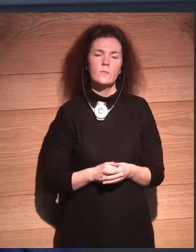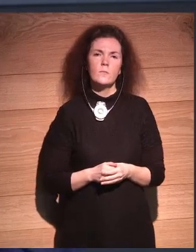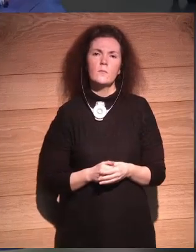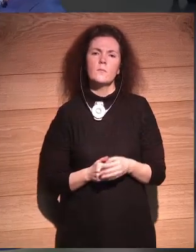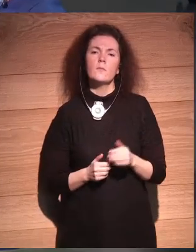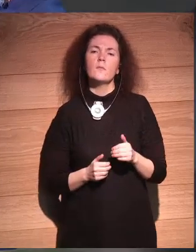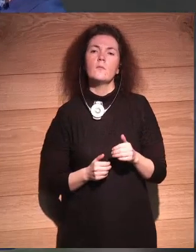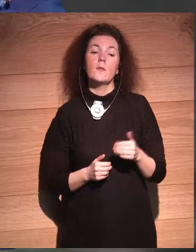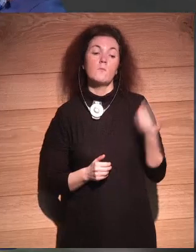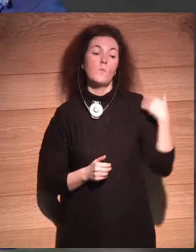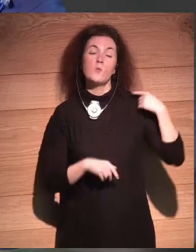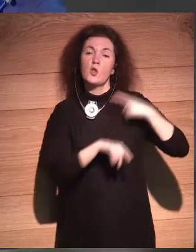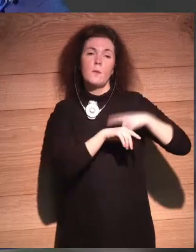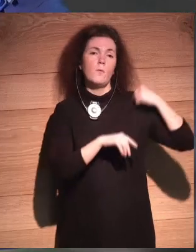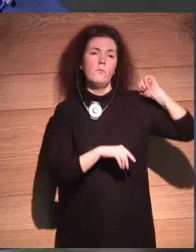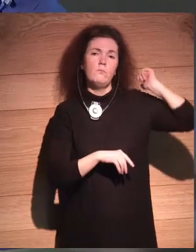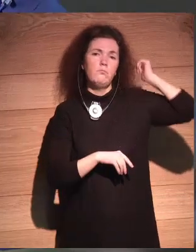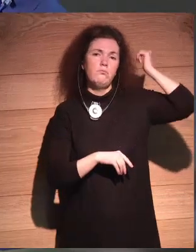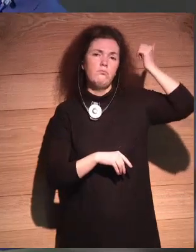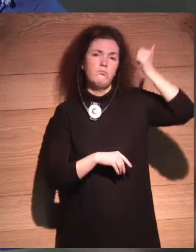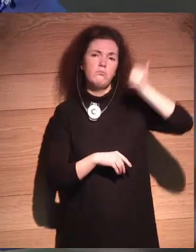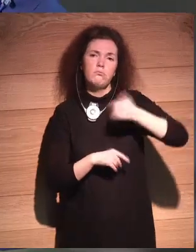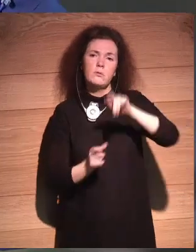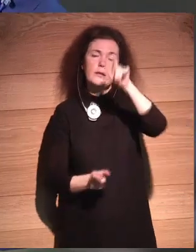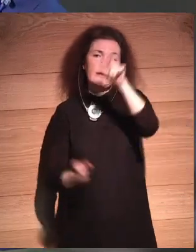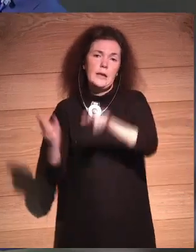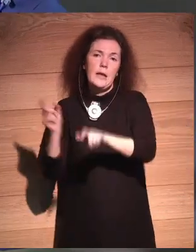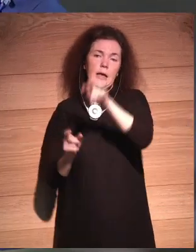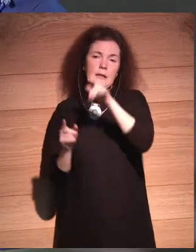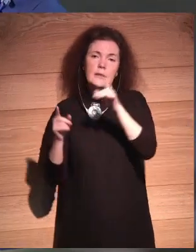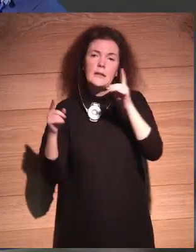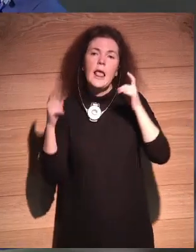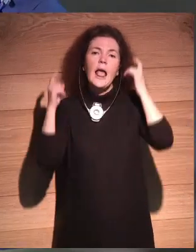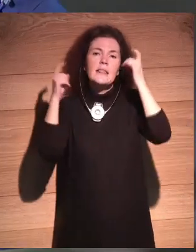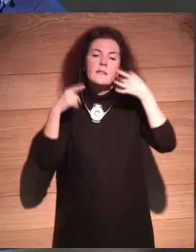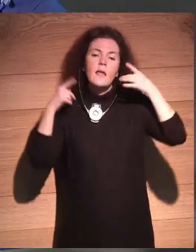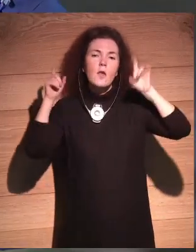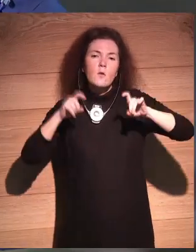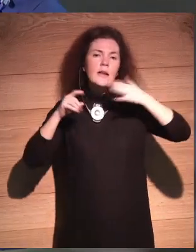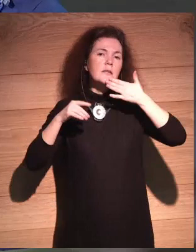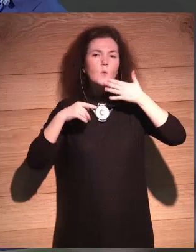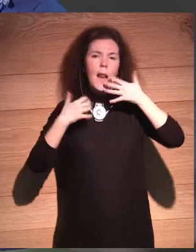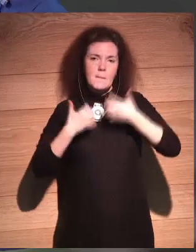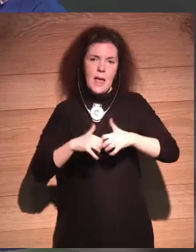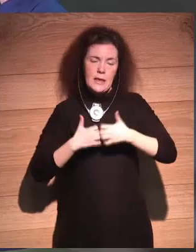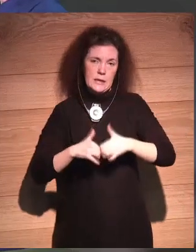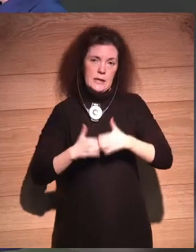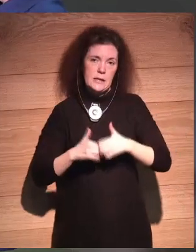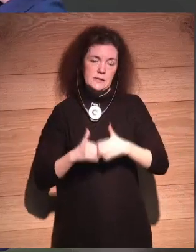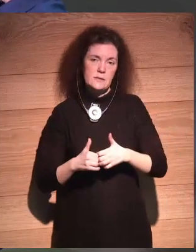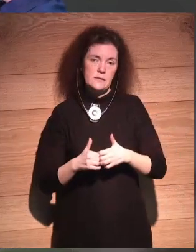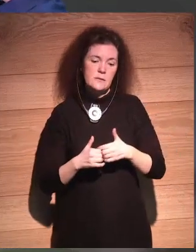Durante mucho tiempo los hombres se han intentado educar como máquinas,